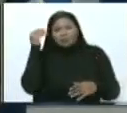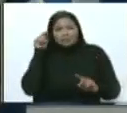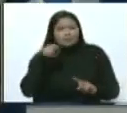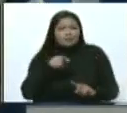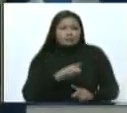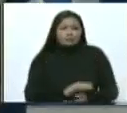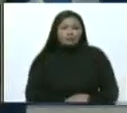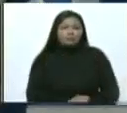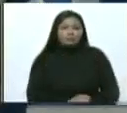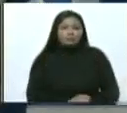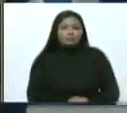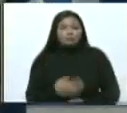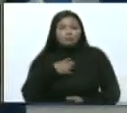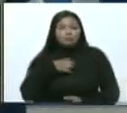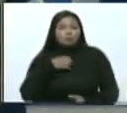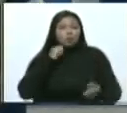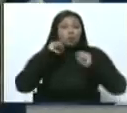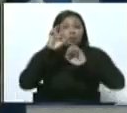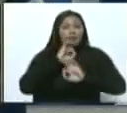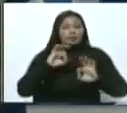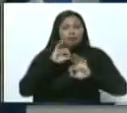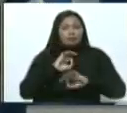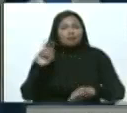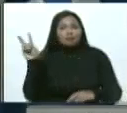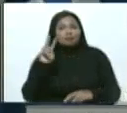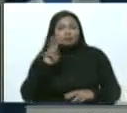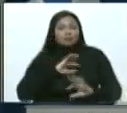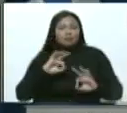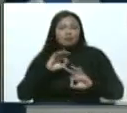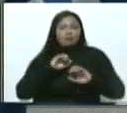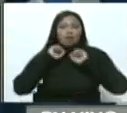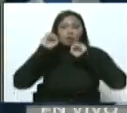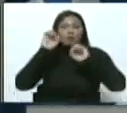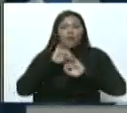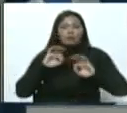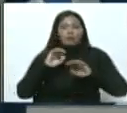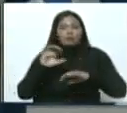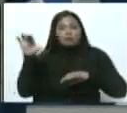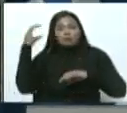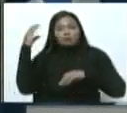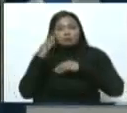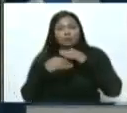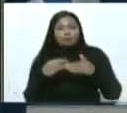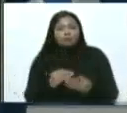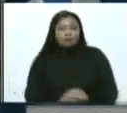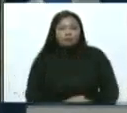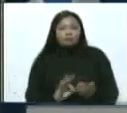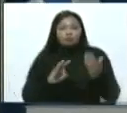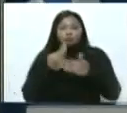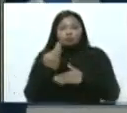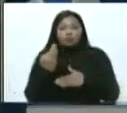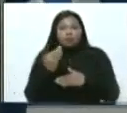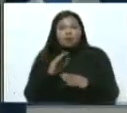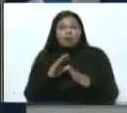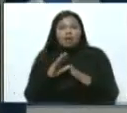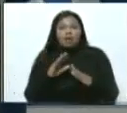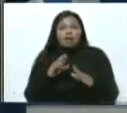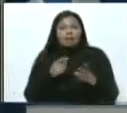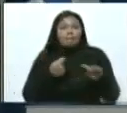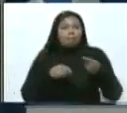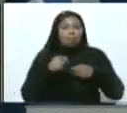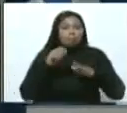no lo van a lograr. Venezuela nunca va a ser el Estado fallido colombiano, donde funciona la narcopolítica,